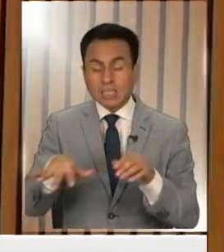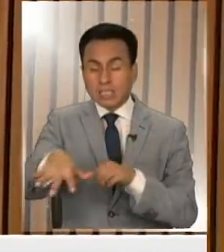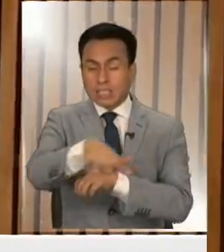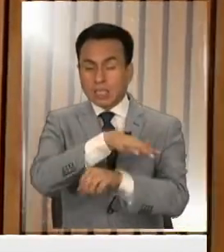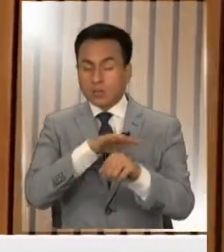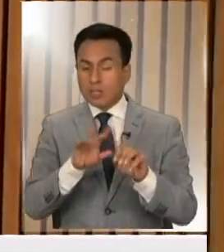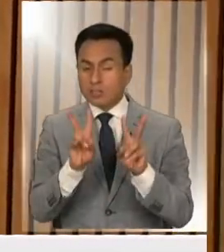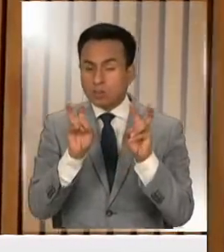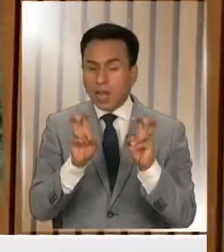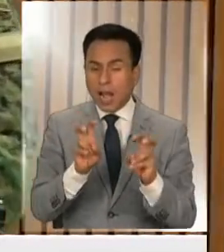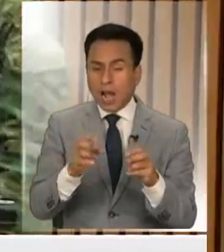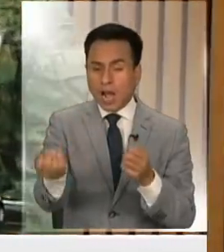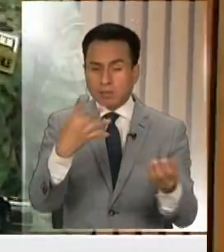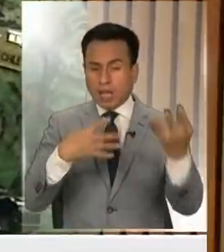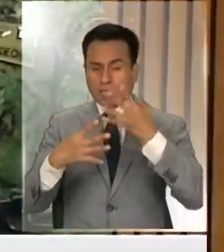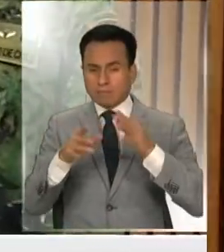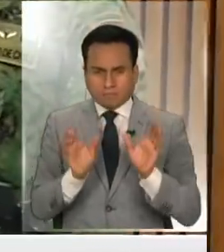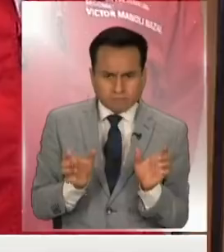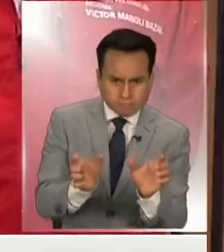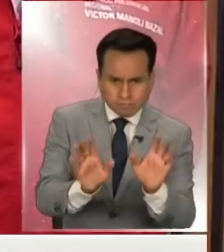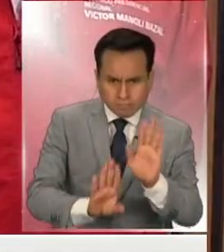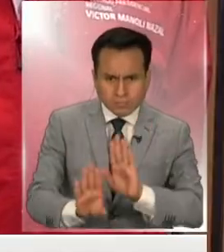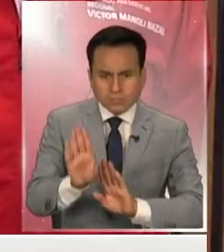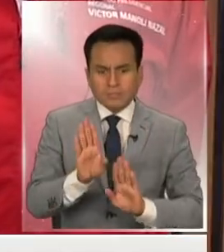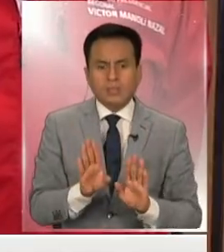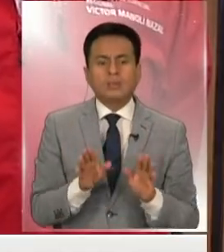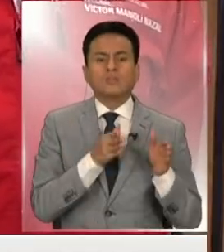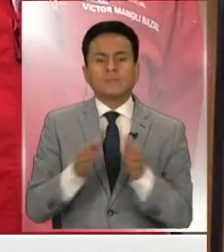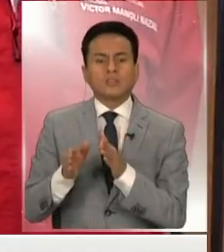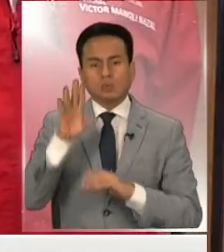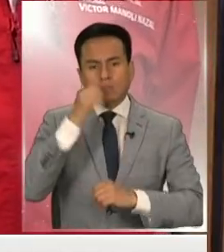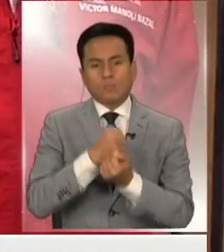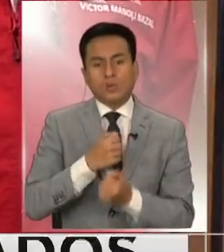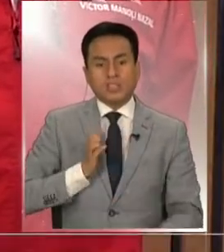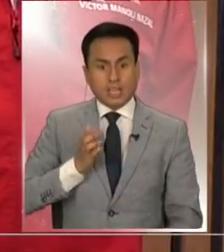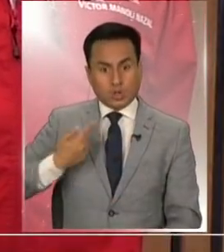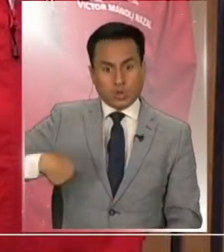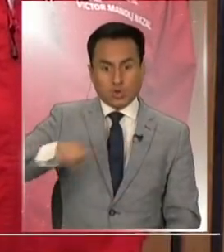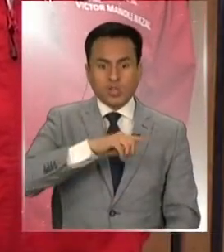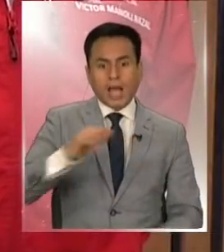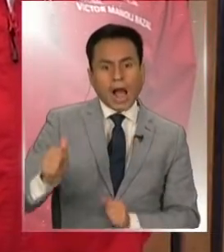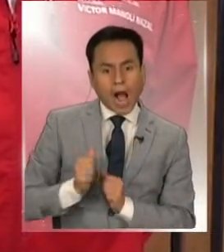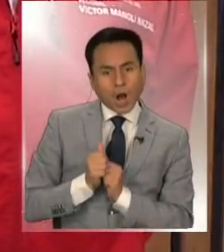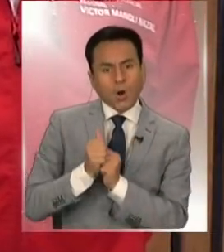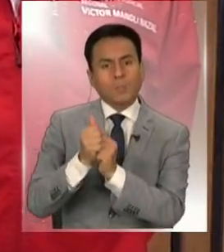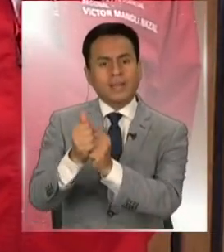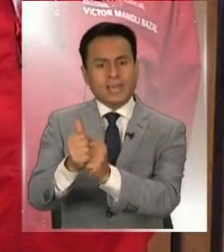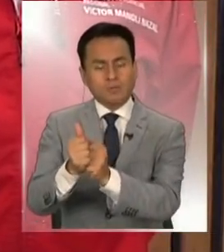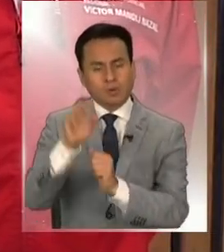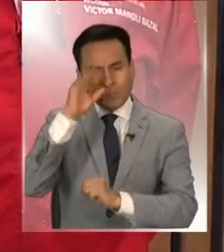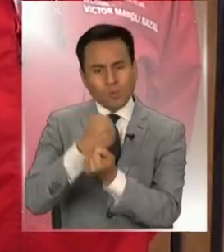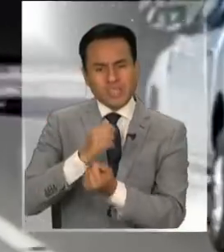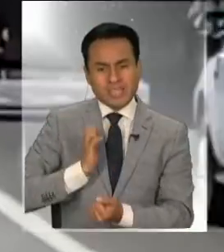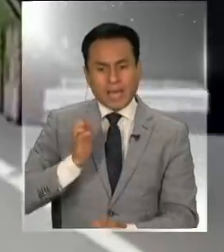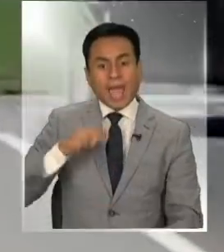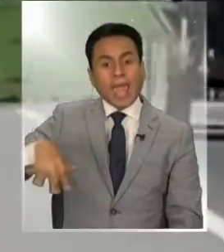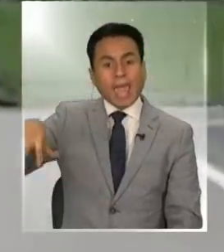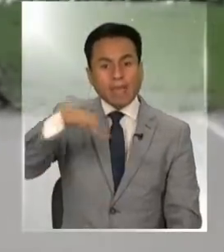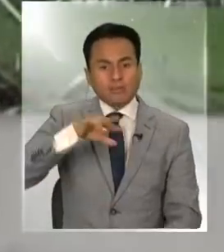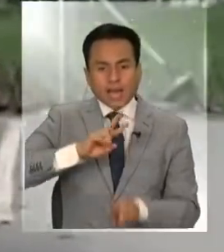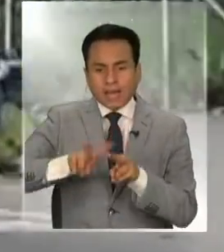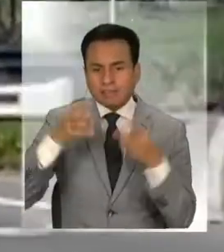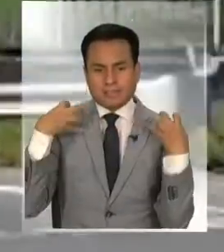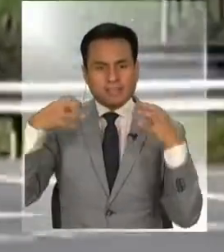cualquier tipo de ataque. Si hay procedimientos policiales, nosotros acompañamos a la policía, pero ellos son los que